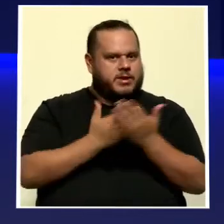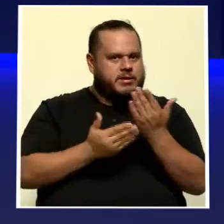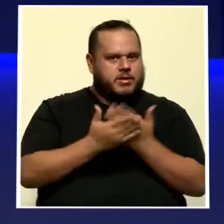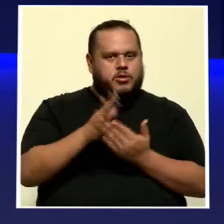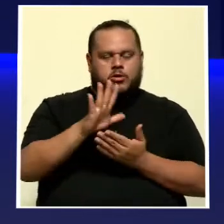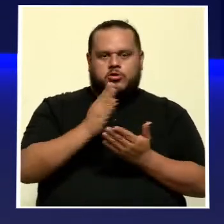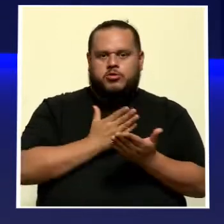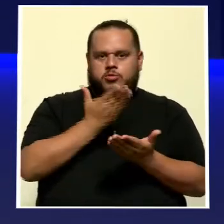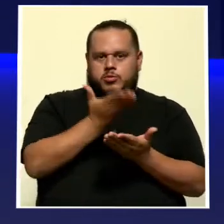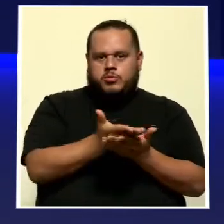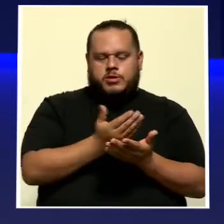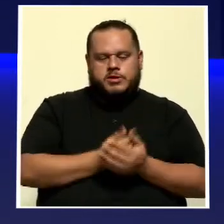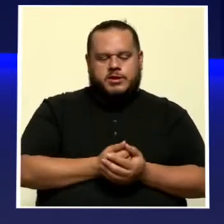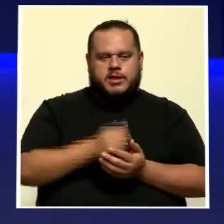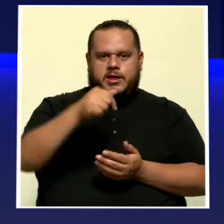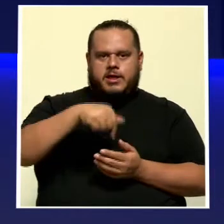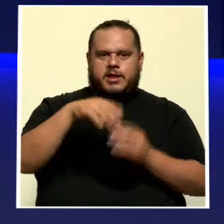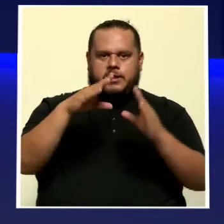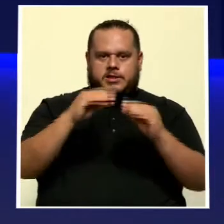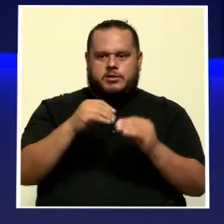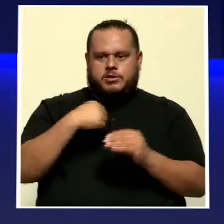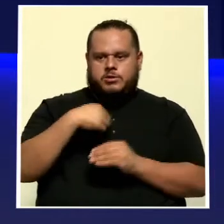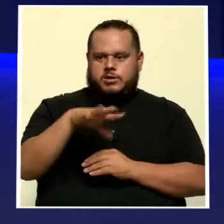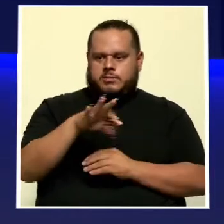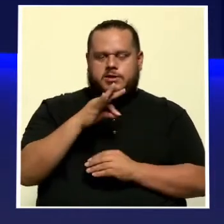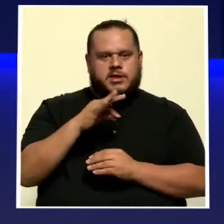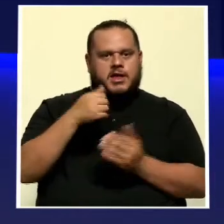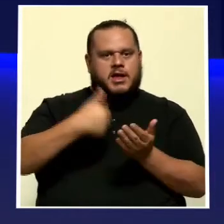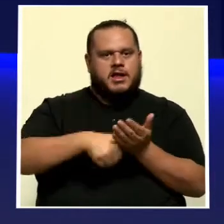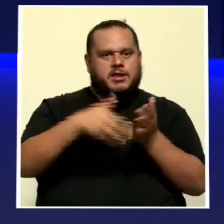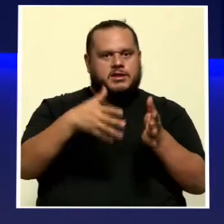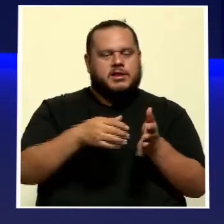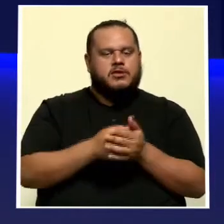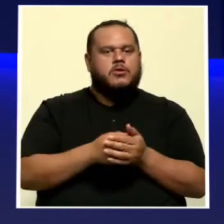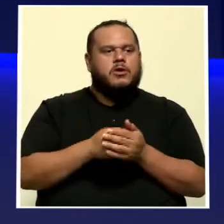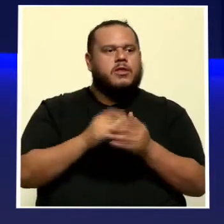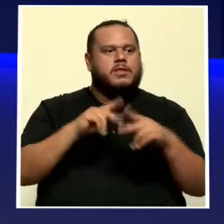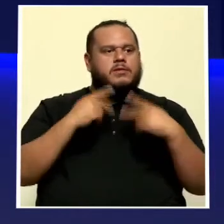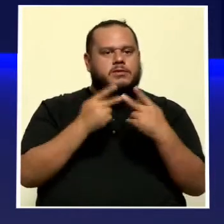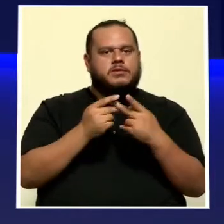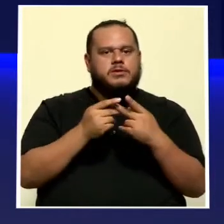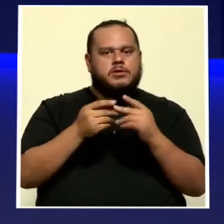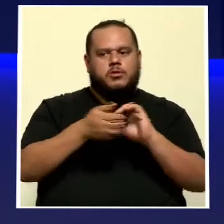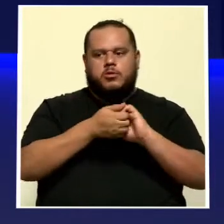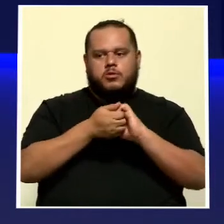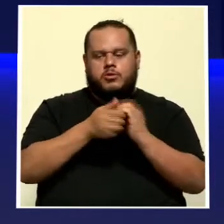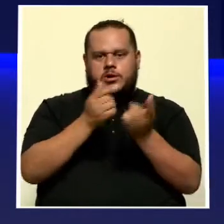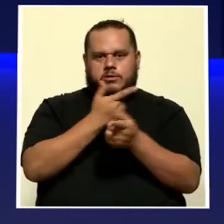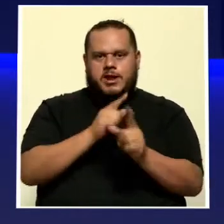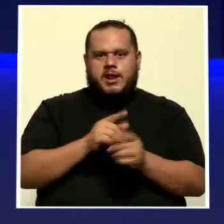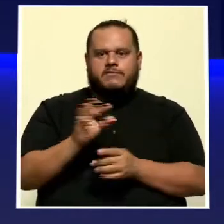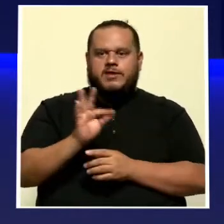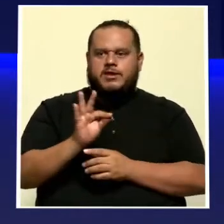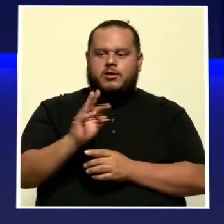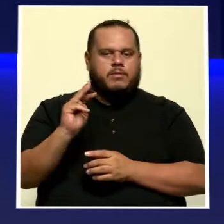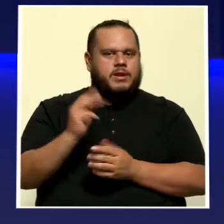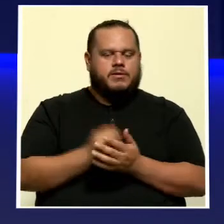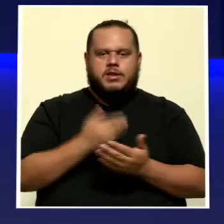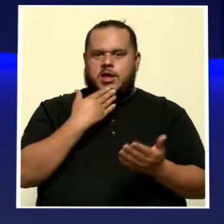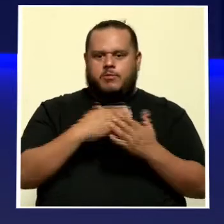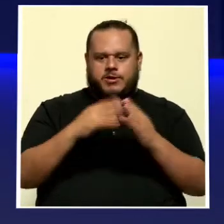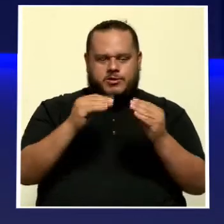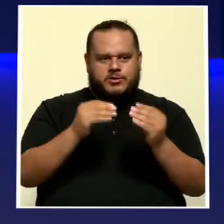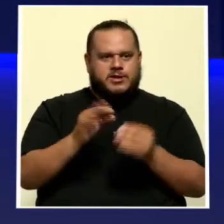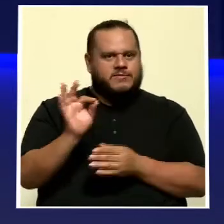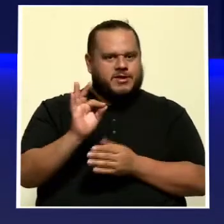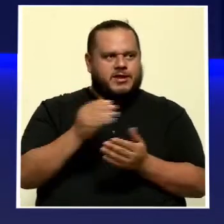su propuesta, esta noche invité al candidato del partido Unión Liberal, Federico Malabasi. Buenas noches, don